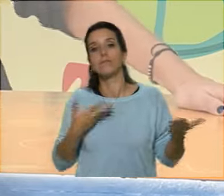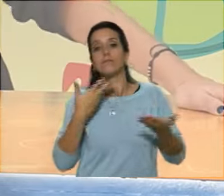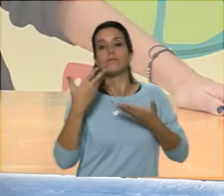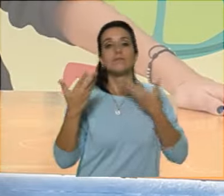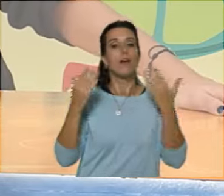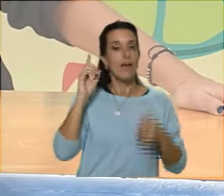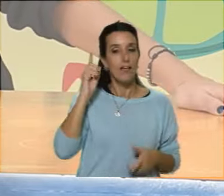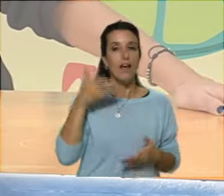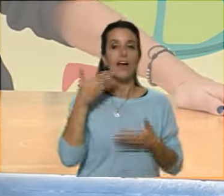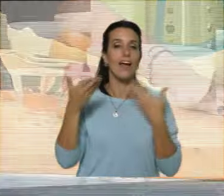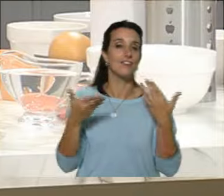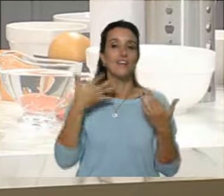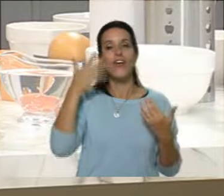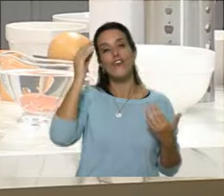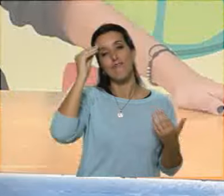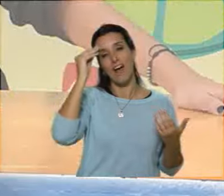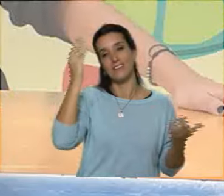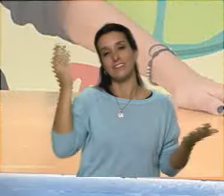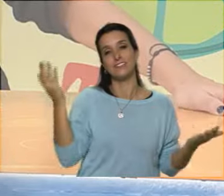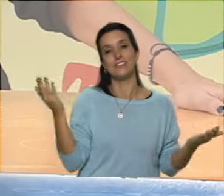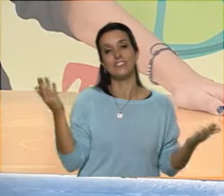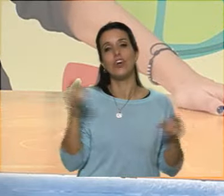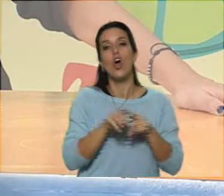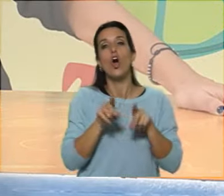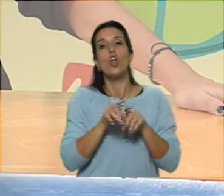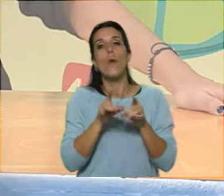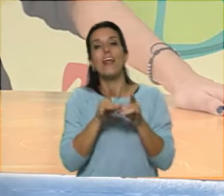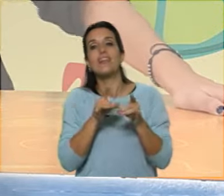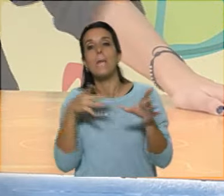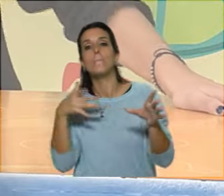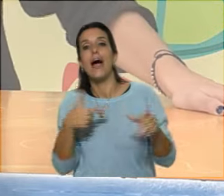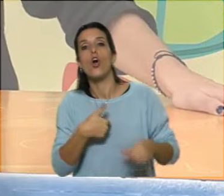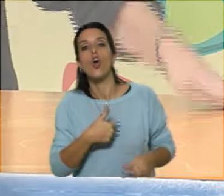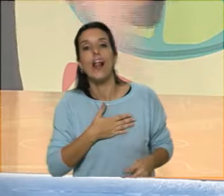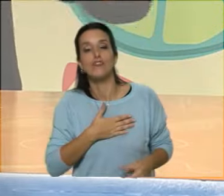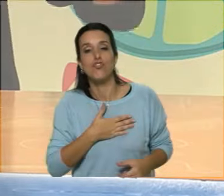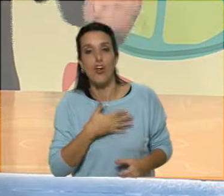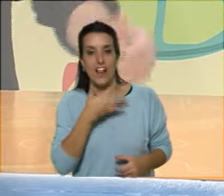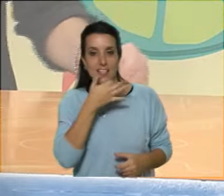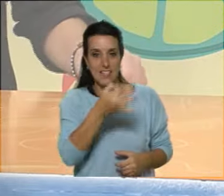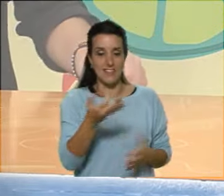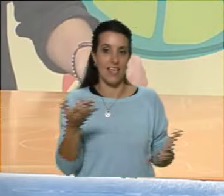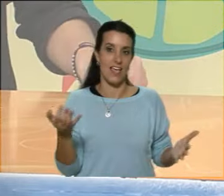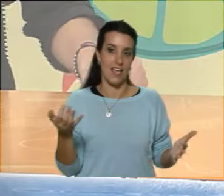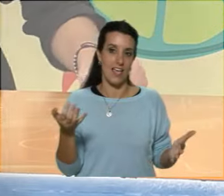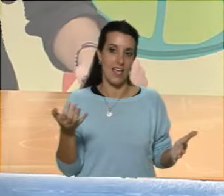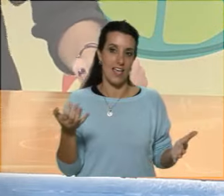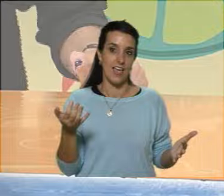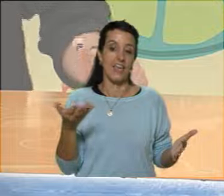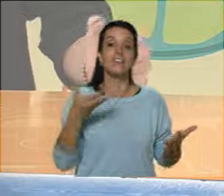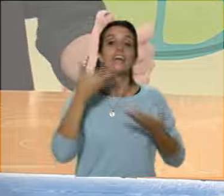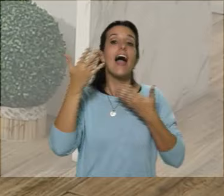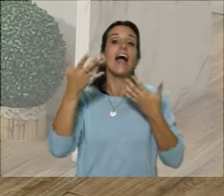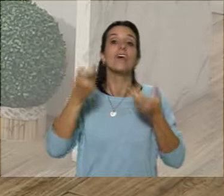Este es un tema romántico, bueno. ¿No? Disparo del corazón, hablando del primer, mirá, hablando del primer, del amor a primera vista. La cosa es la de